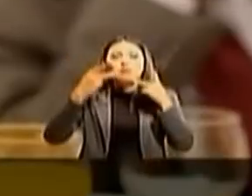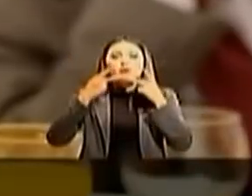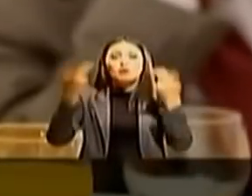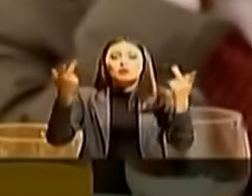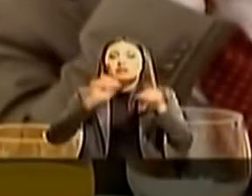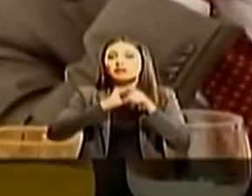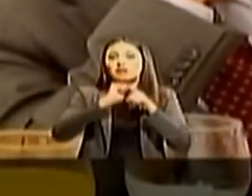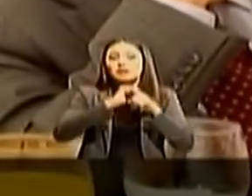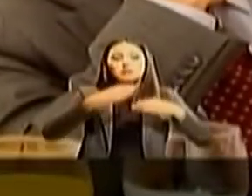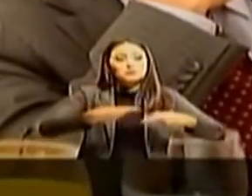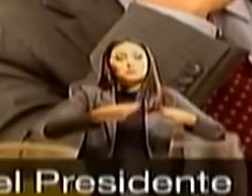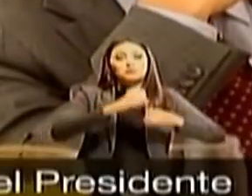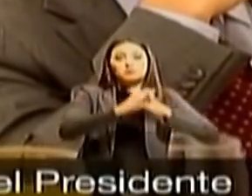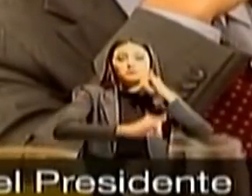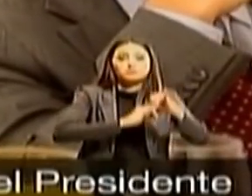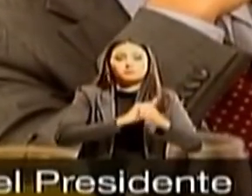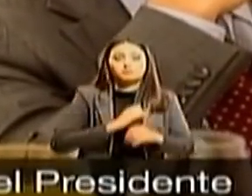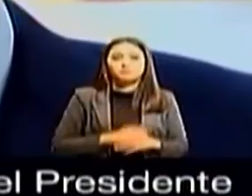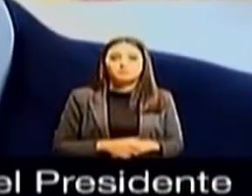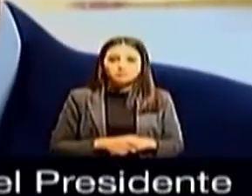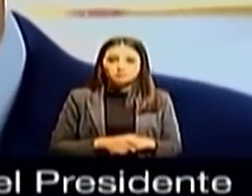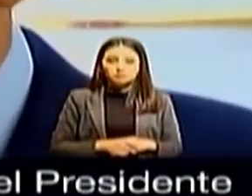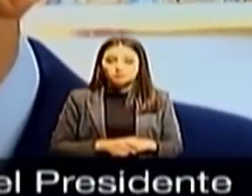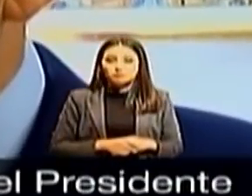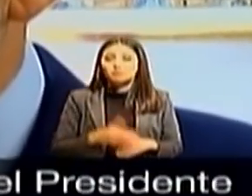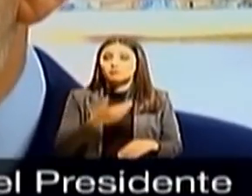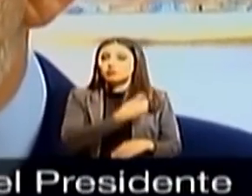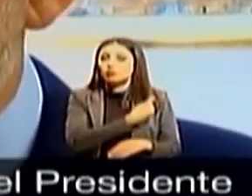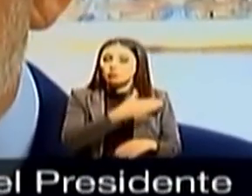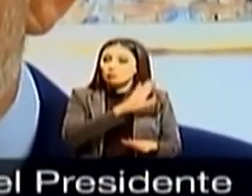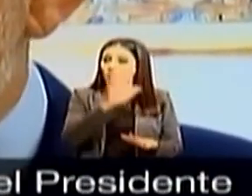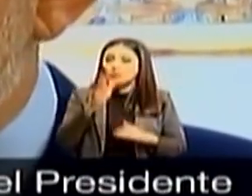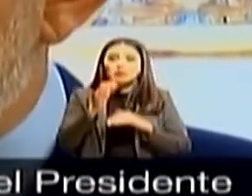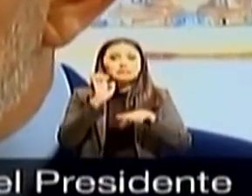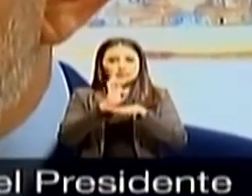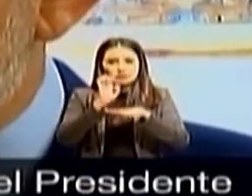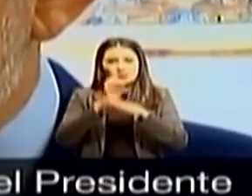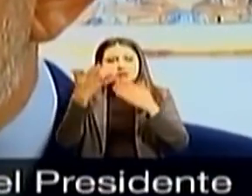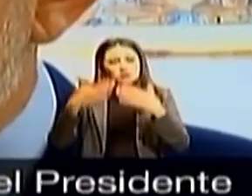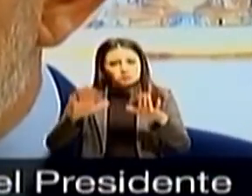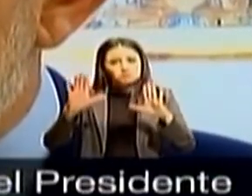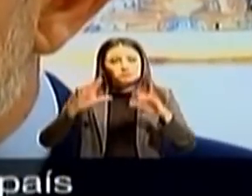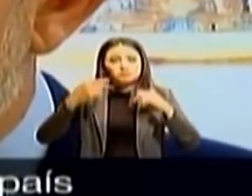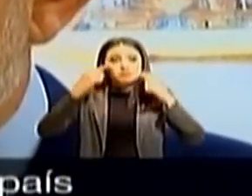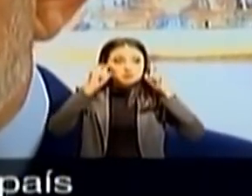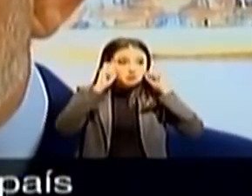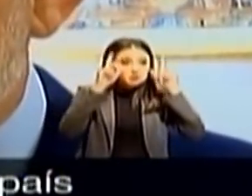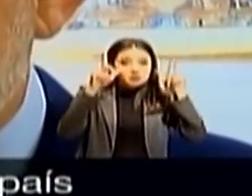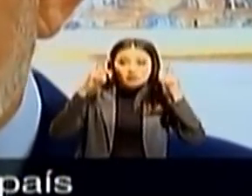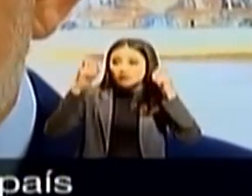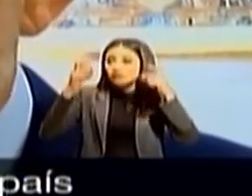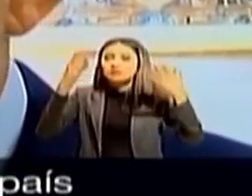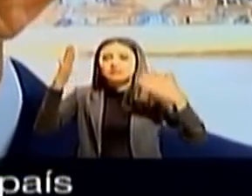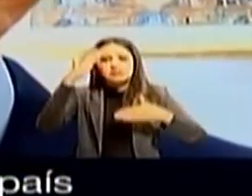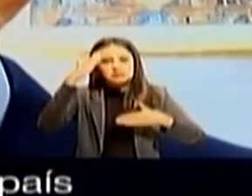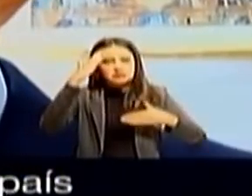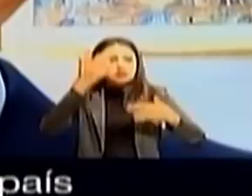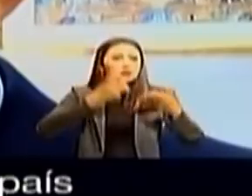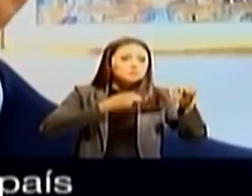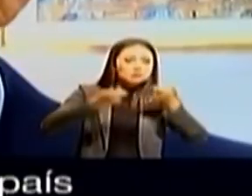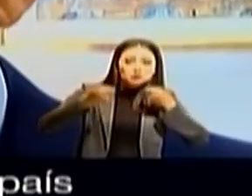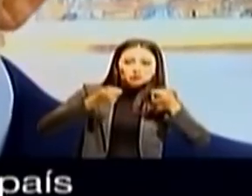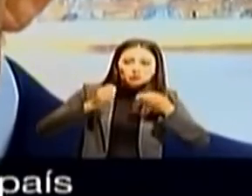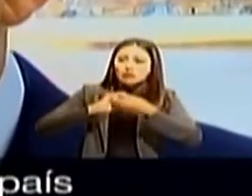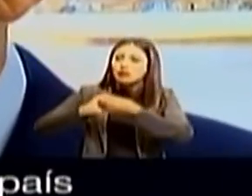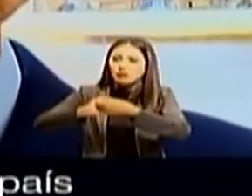para lograr la inversión extranjera. Es un país que, como bien ha dicho el presidente, tiene los brazos abiertos para los inversores. Es un país amigable,